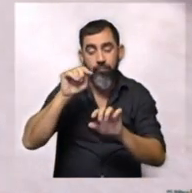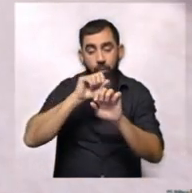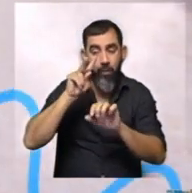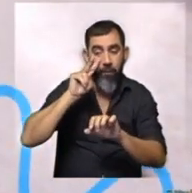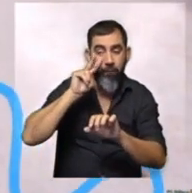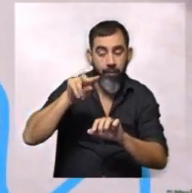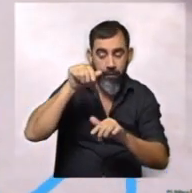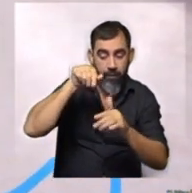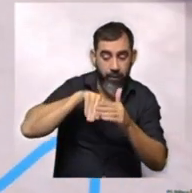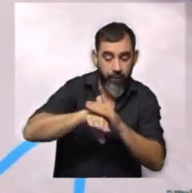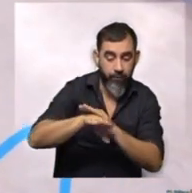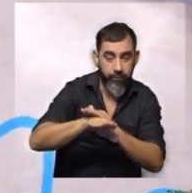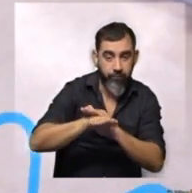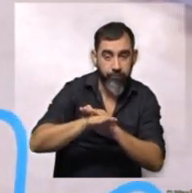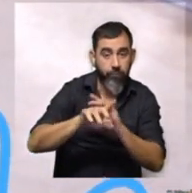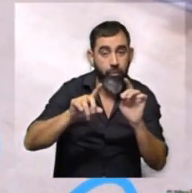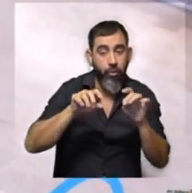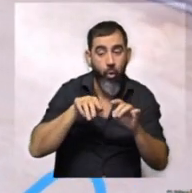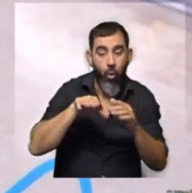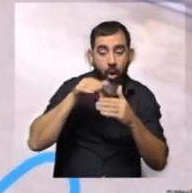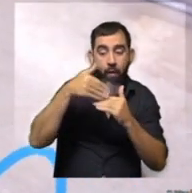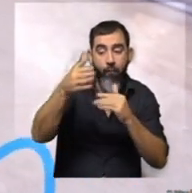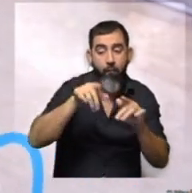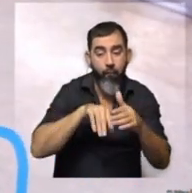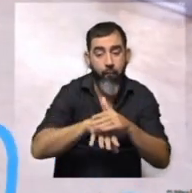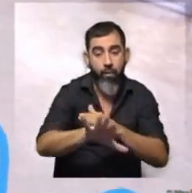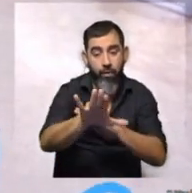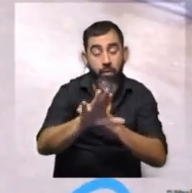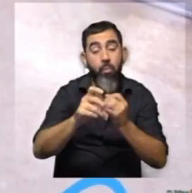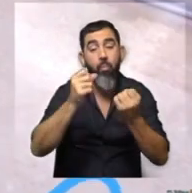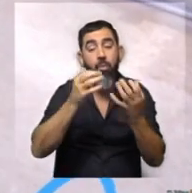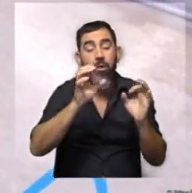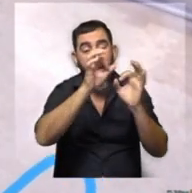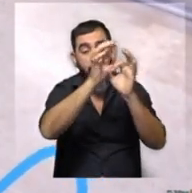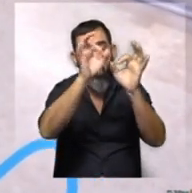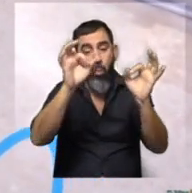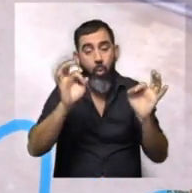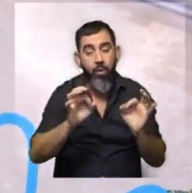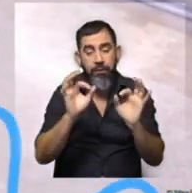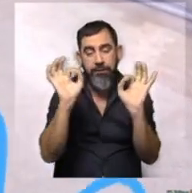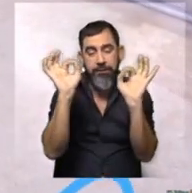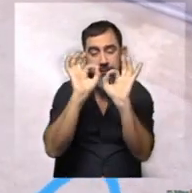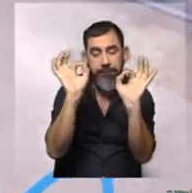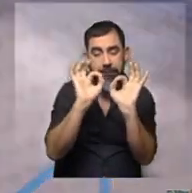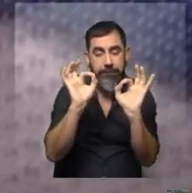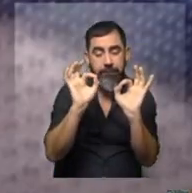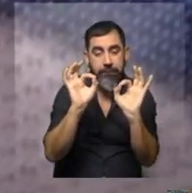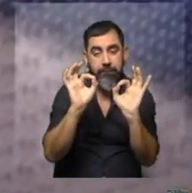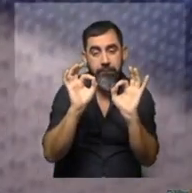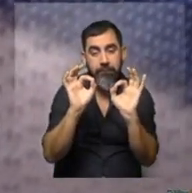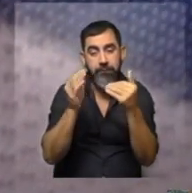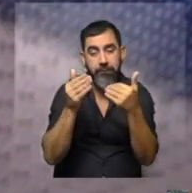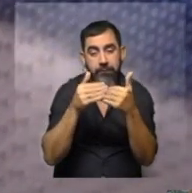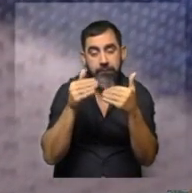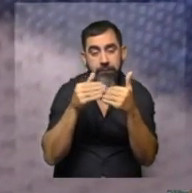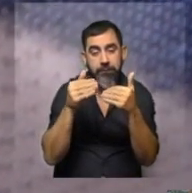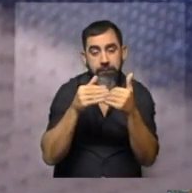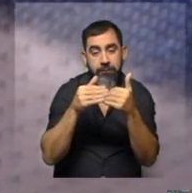permiten ver hacia adentro sin que la microonda salga, porque esos agujeritos son tan pequeños y están tan próximos uno de otro